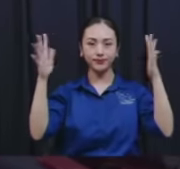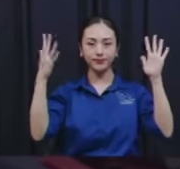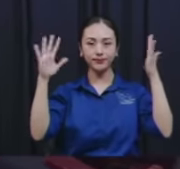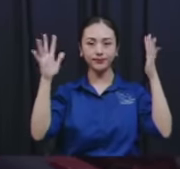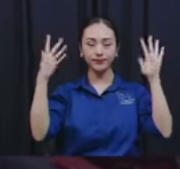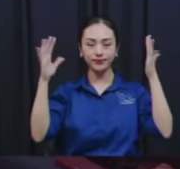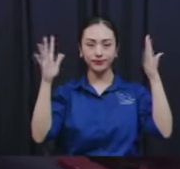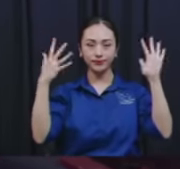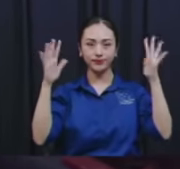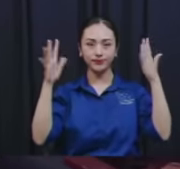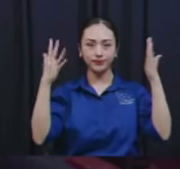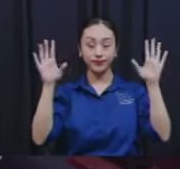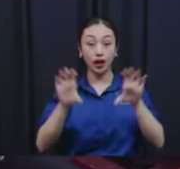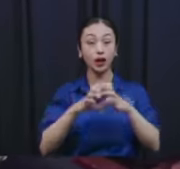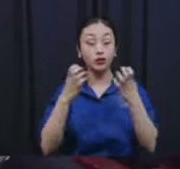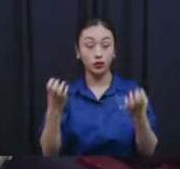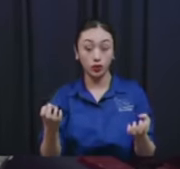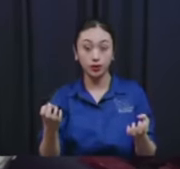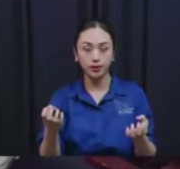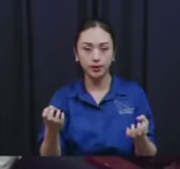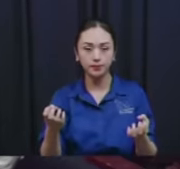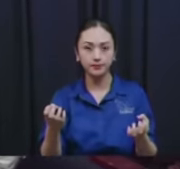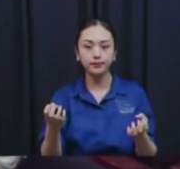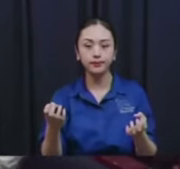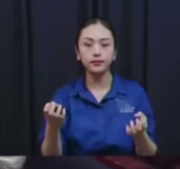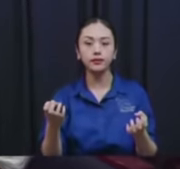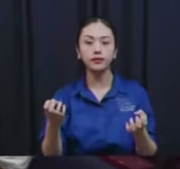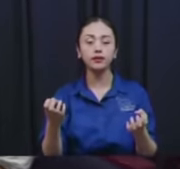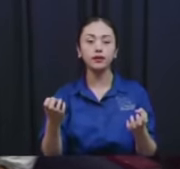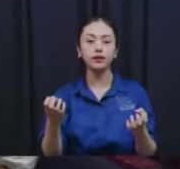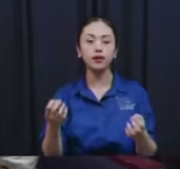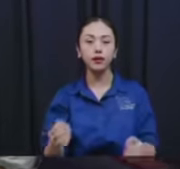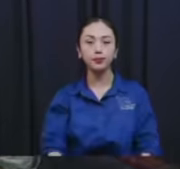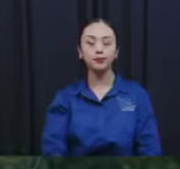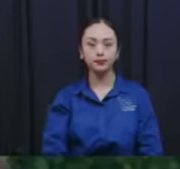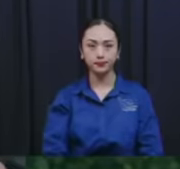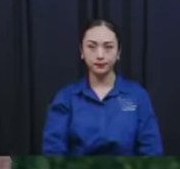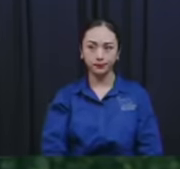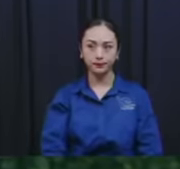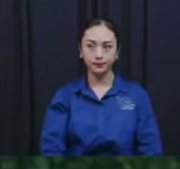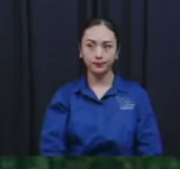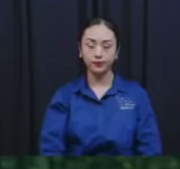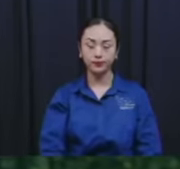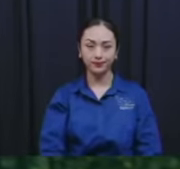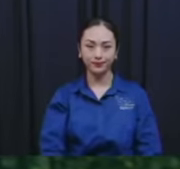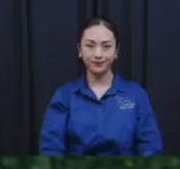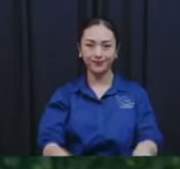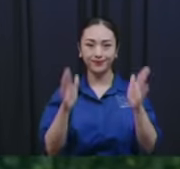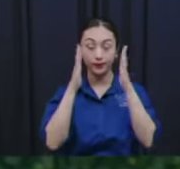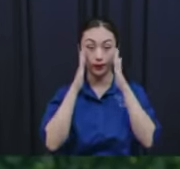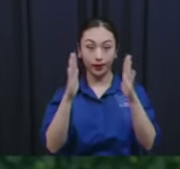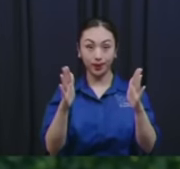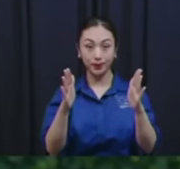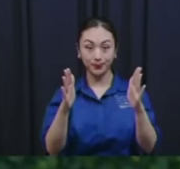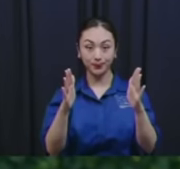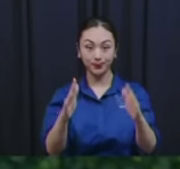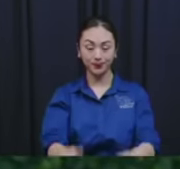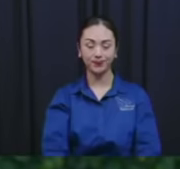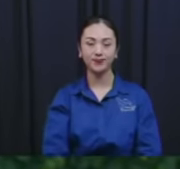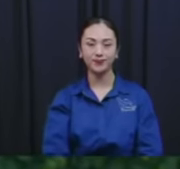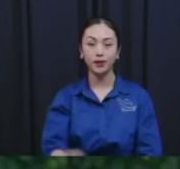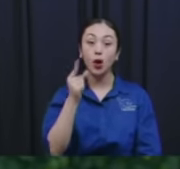entiendo entonces viene y dice Okay señores señores y señoras ladies and